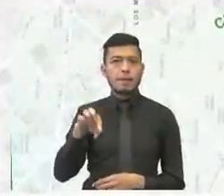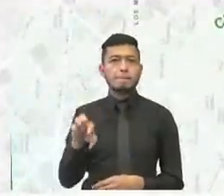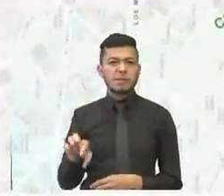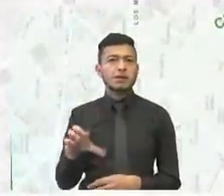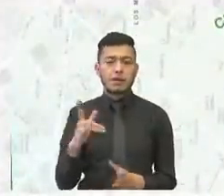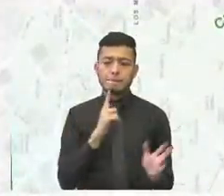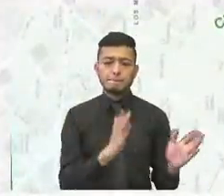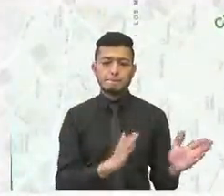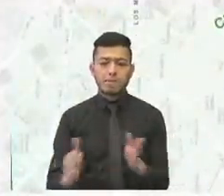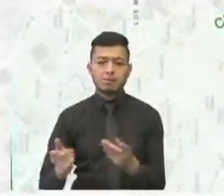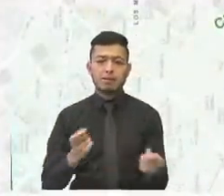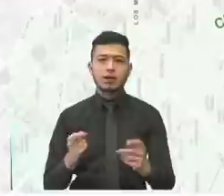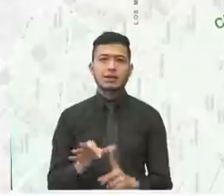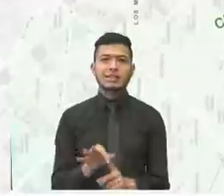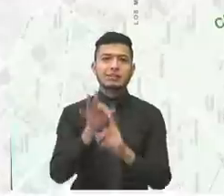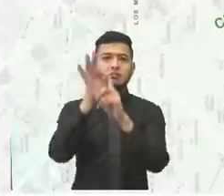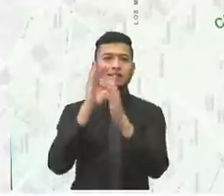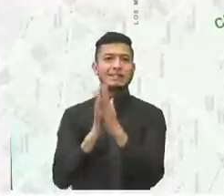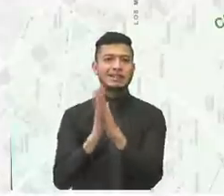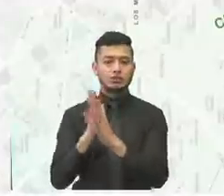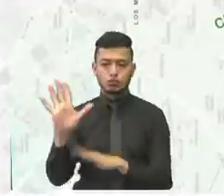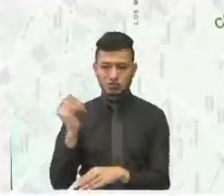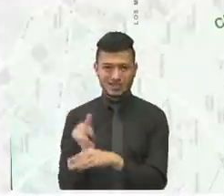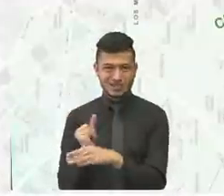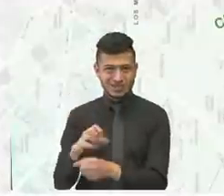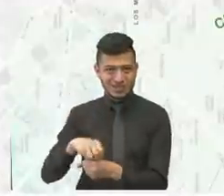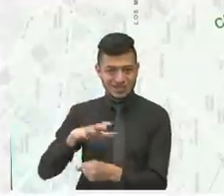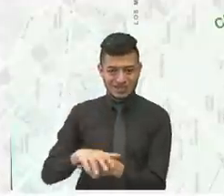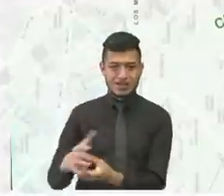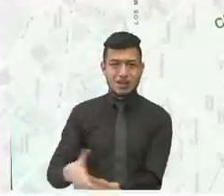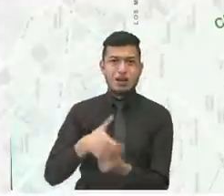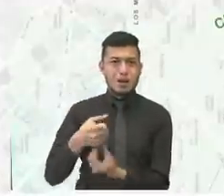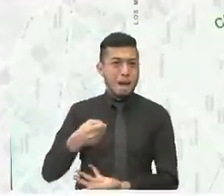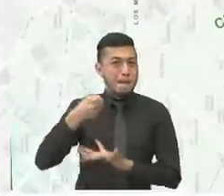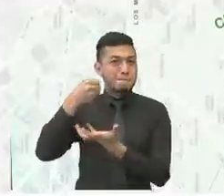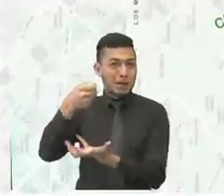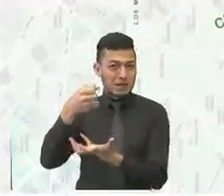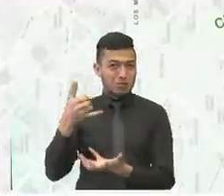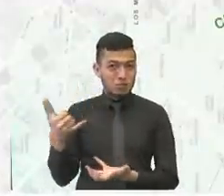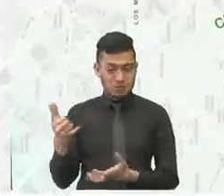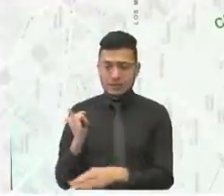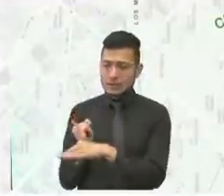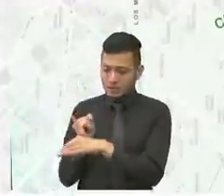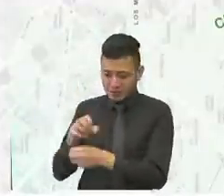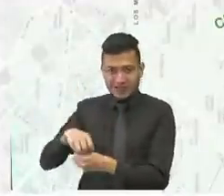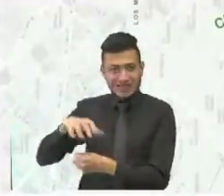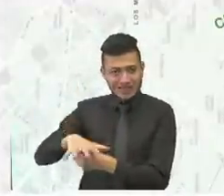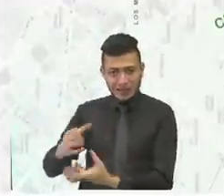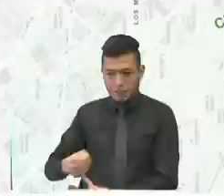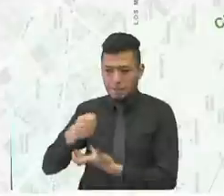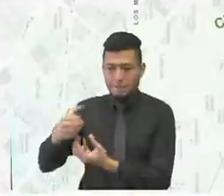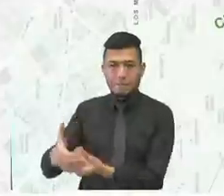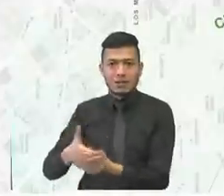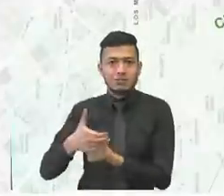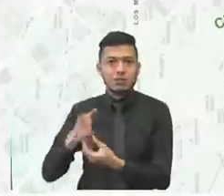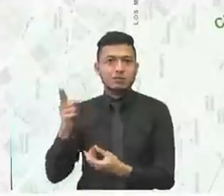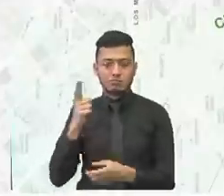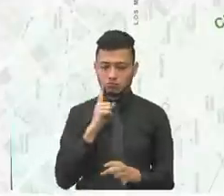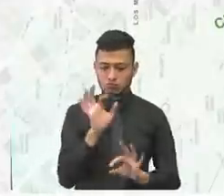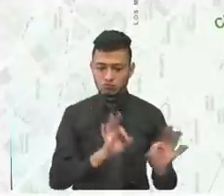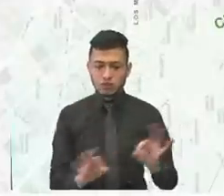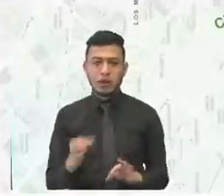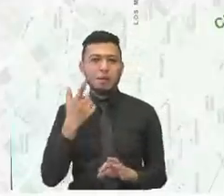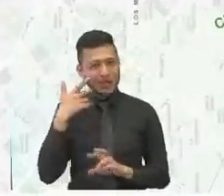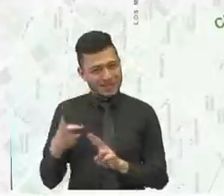Centro, que hace nuestro Instituto Distrital de Patrimonio. El Instituto Distrital de Patrimonio es el ente rector, es el POT, es el equivalente a la Secretaría